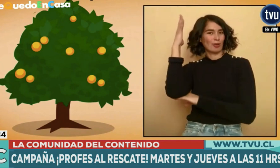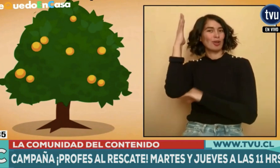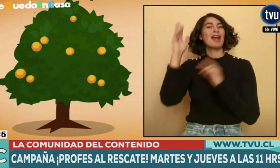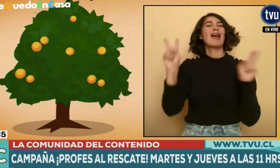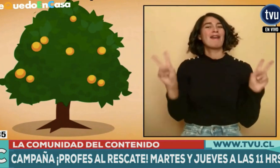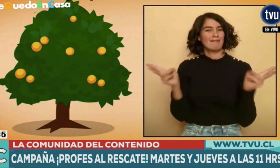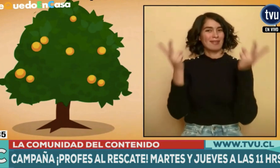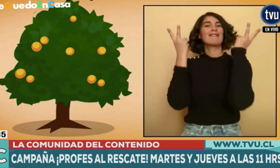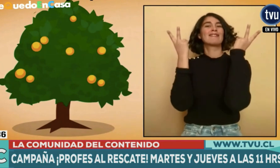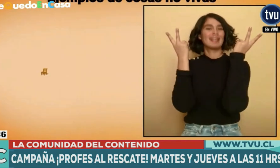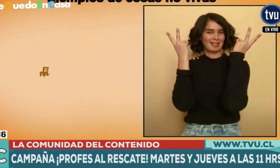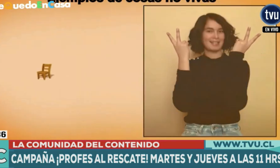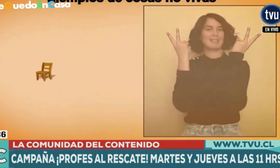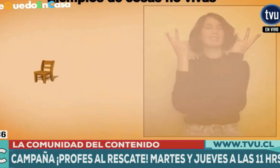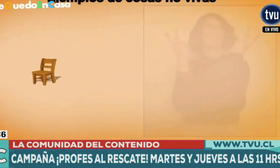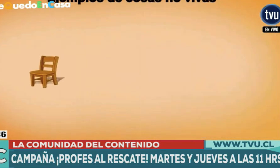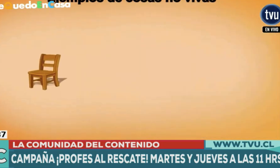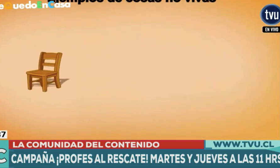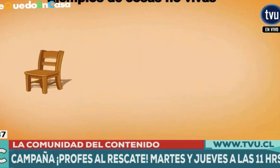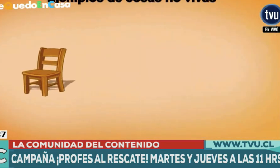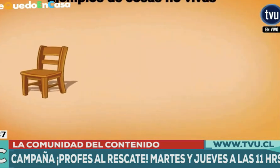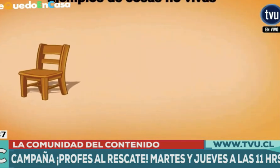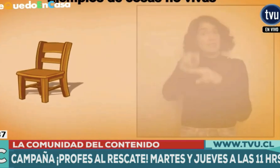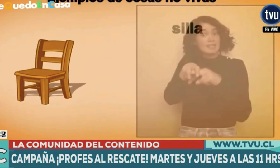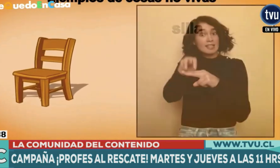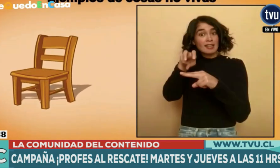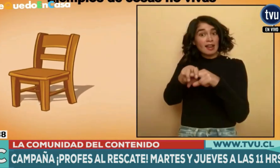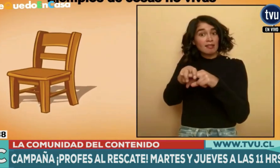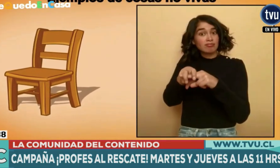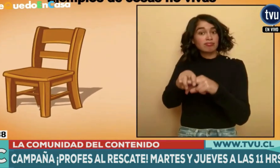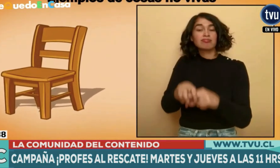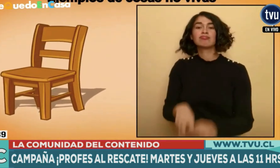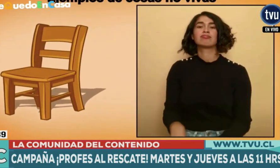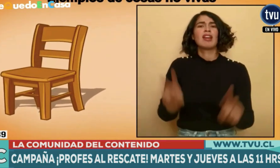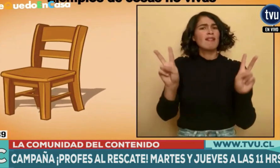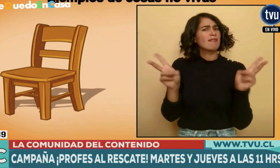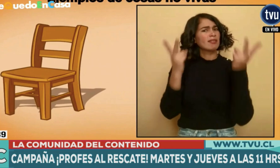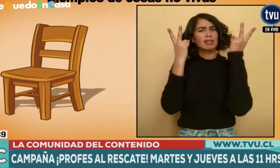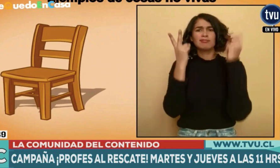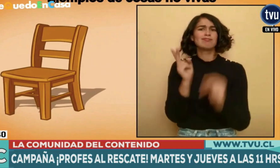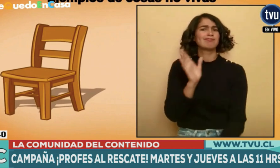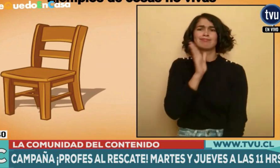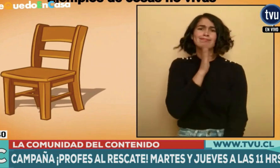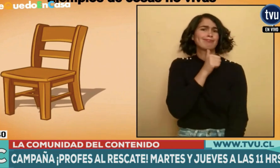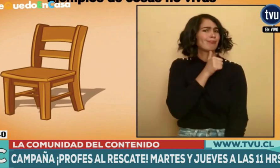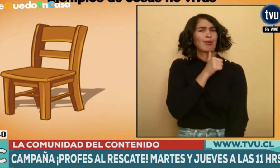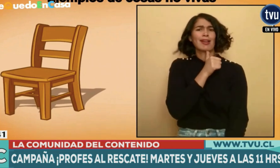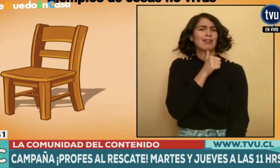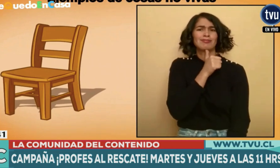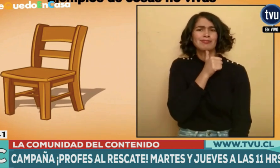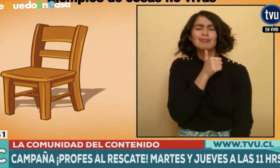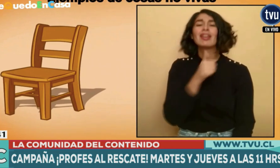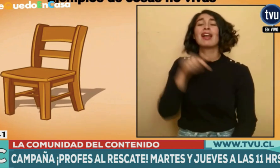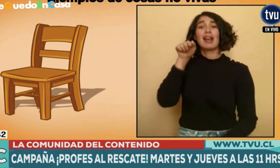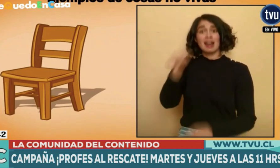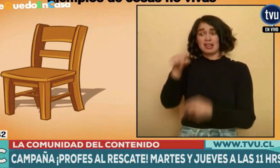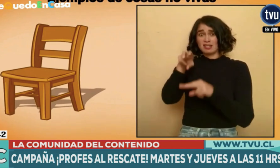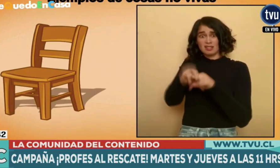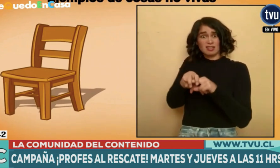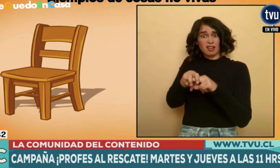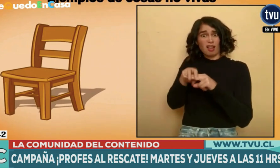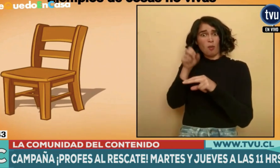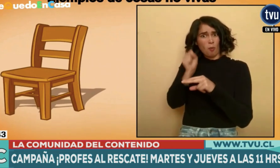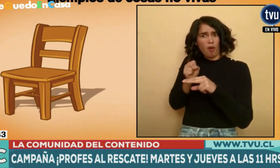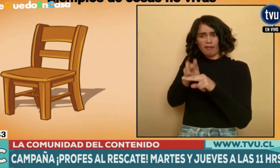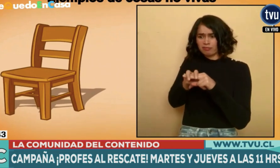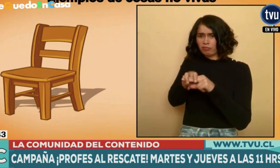de la pandemia, lo que se hace en la casa, muchas veces la mamá o papá tienen que darse cargo de eso